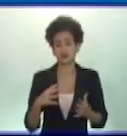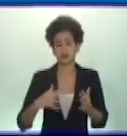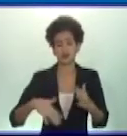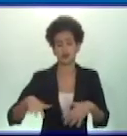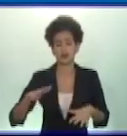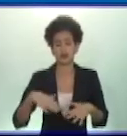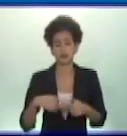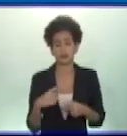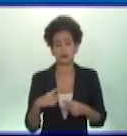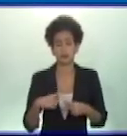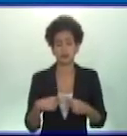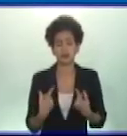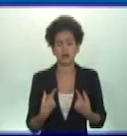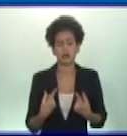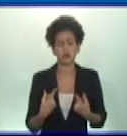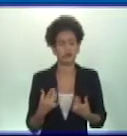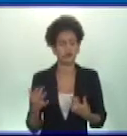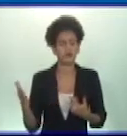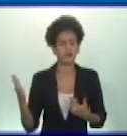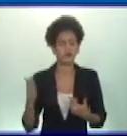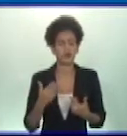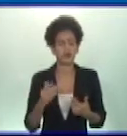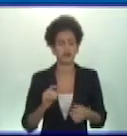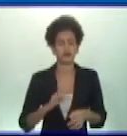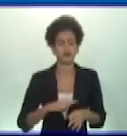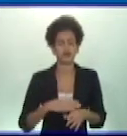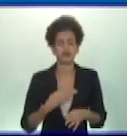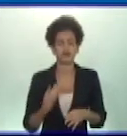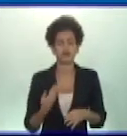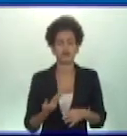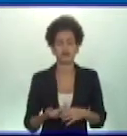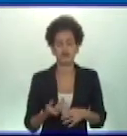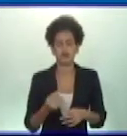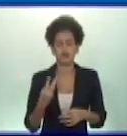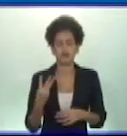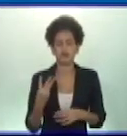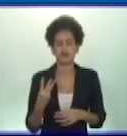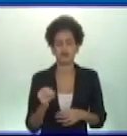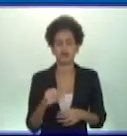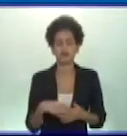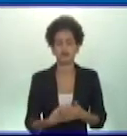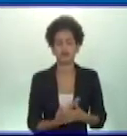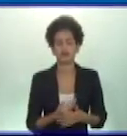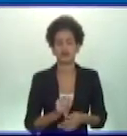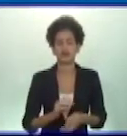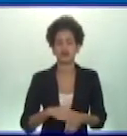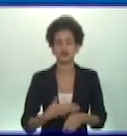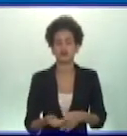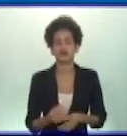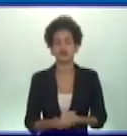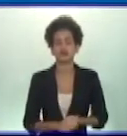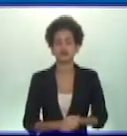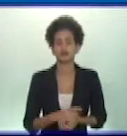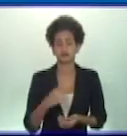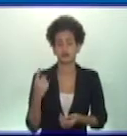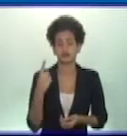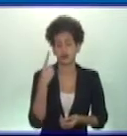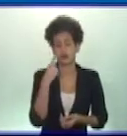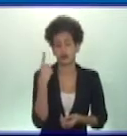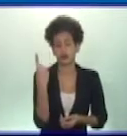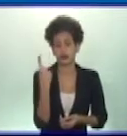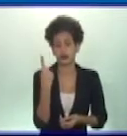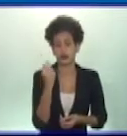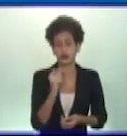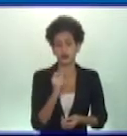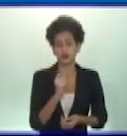pero regresó 3 días después. Por lo tanto, primeramente vamos a ver cuántos días equivale